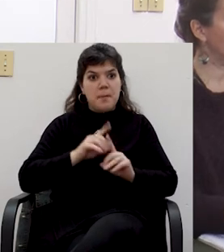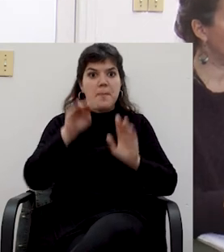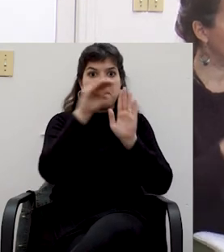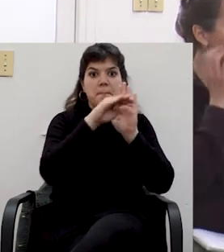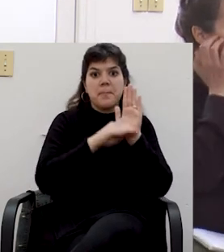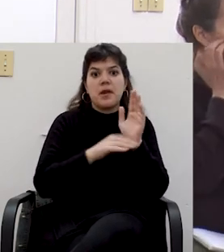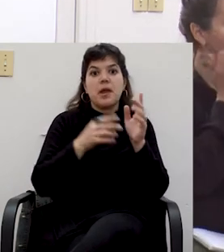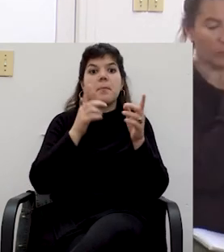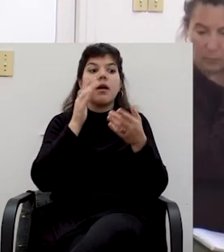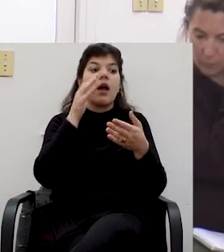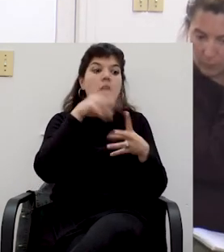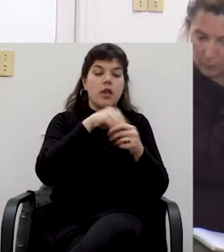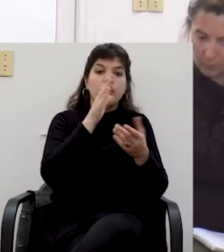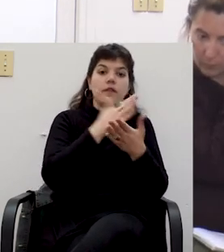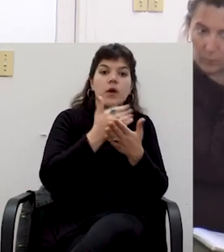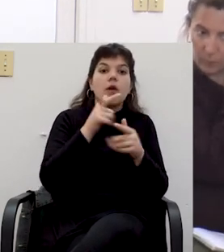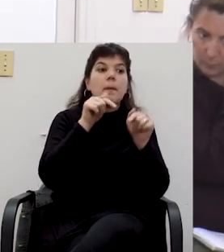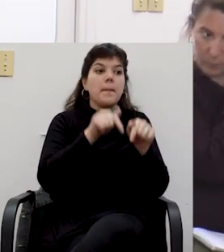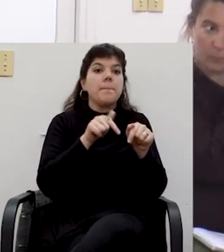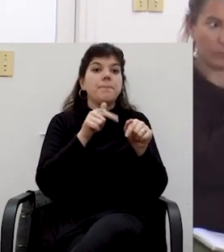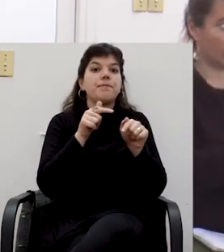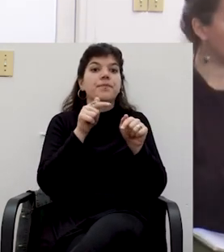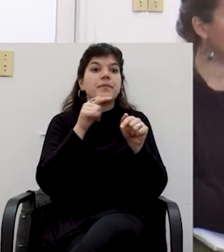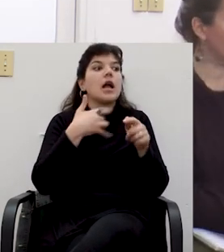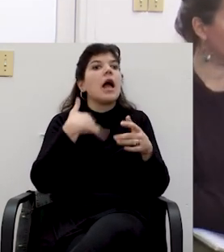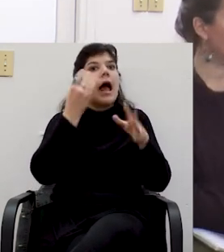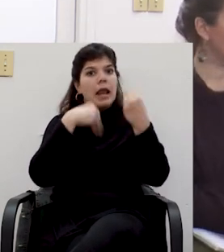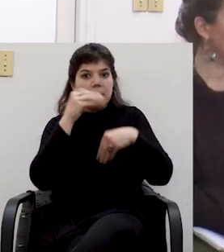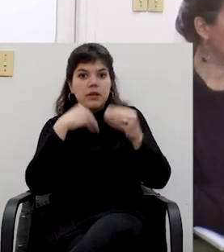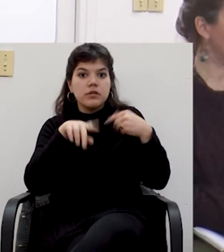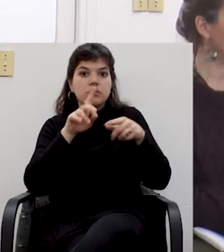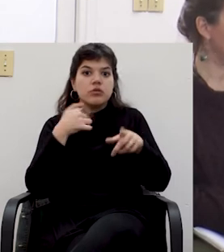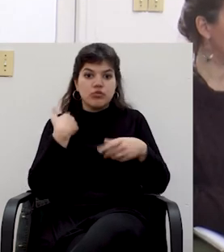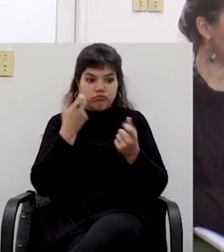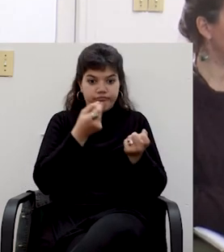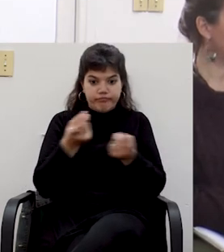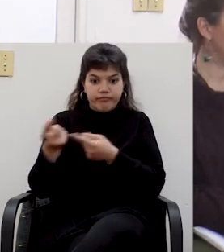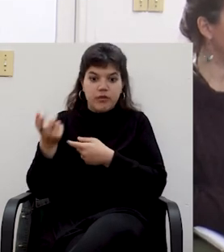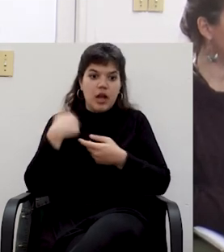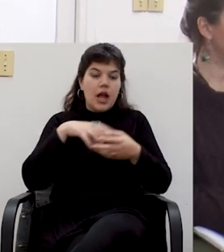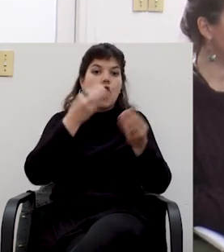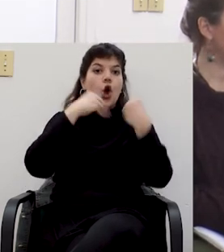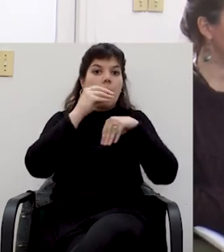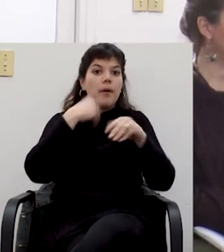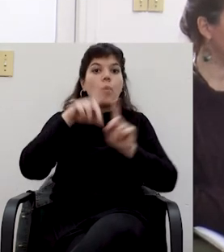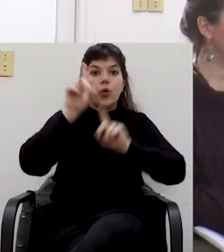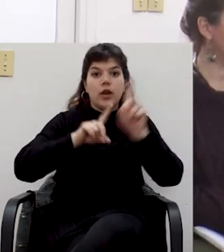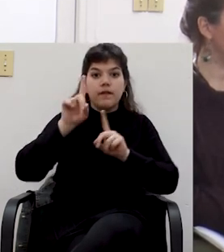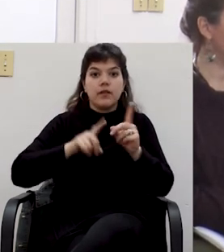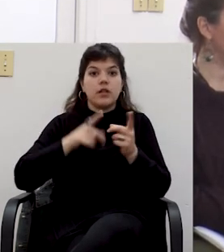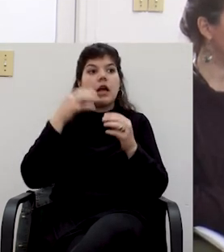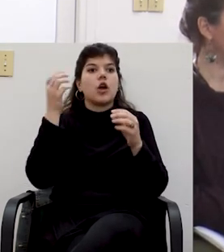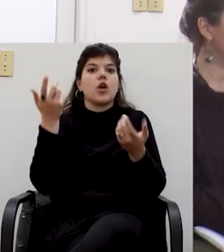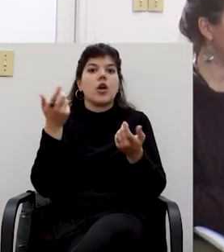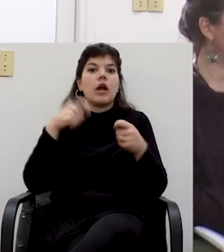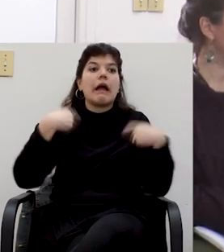un departamento de alimentación, donde ustedes saben que nosotros gestionamos comedores universitarios y cantinas